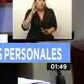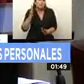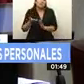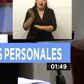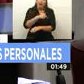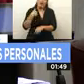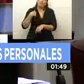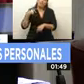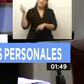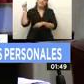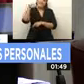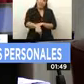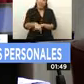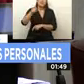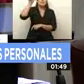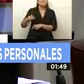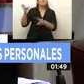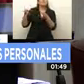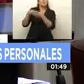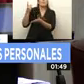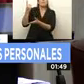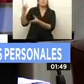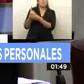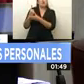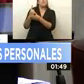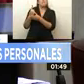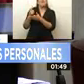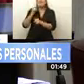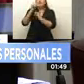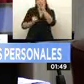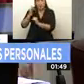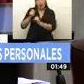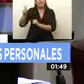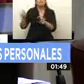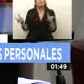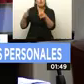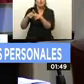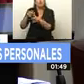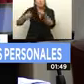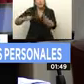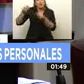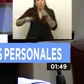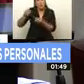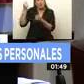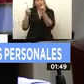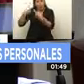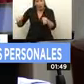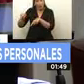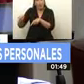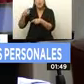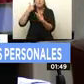venía para aquí al miembro informante titular de la comisión de presupuesto y Hacienda que ponía como